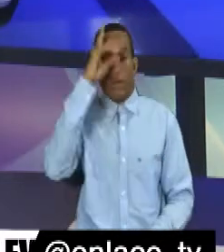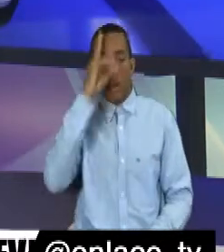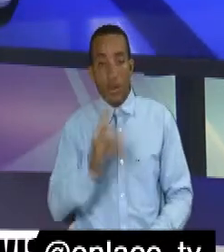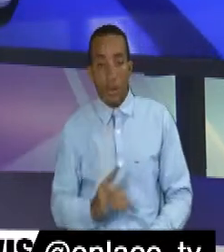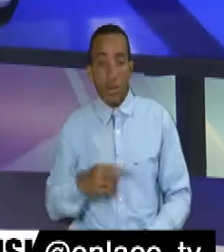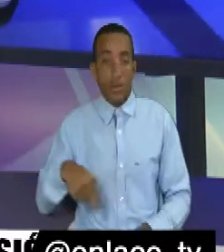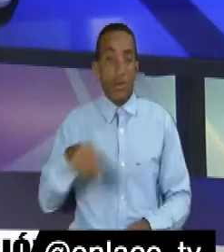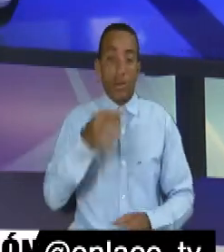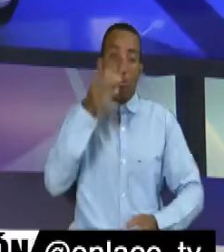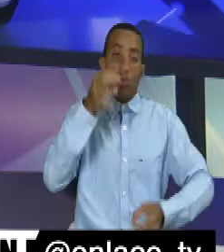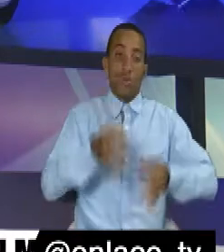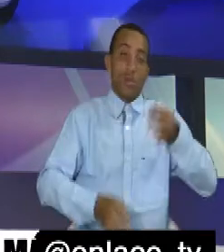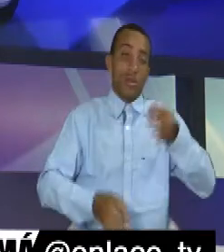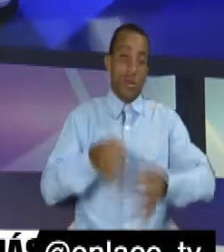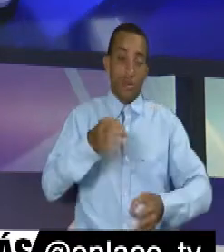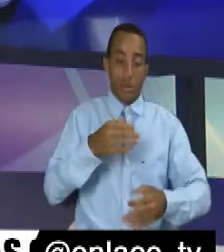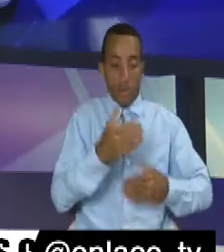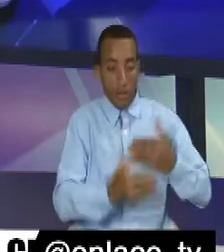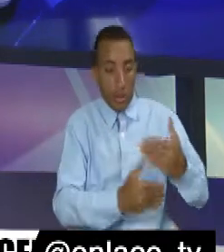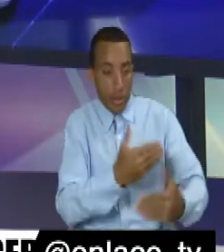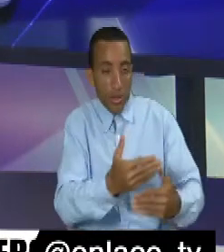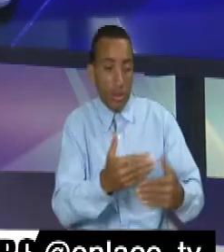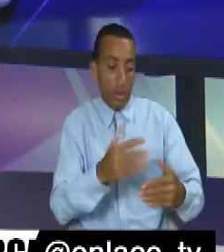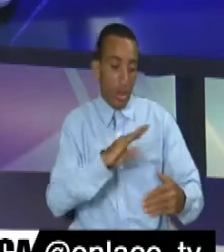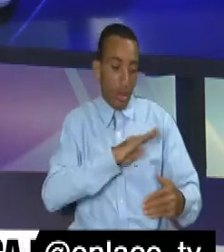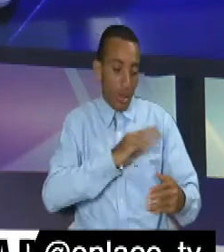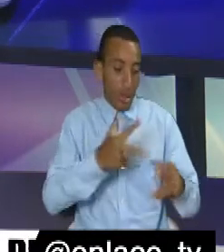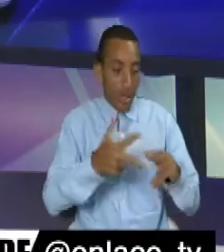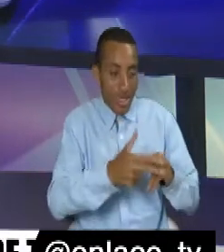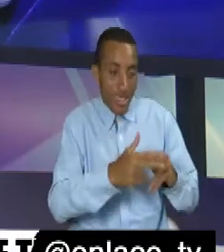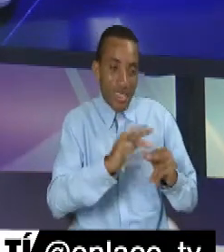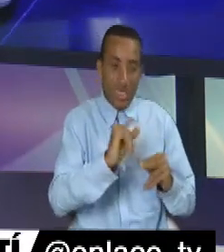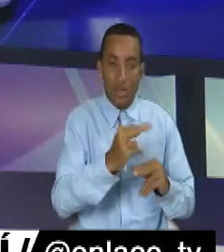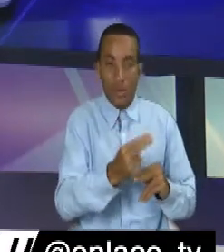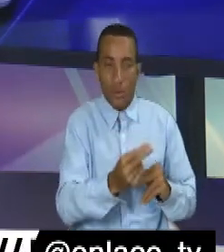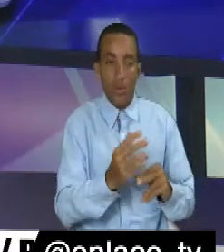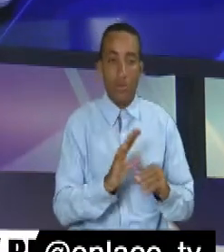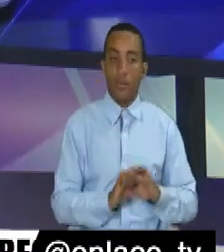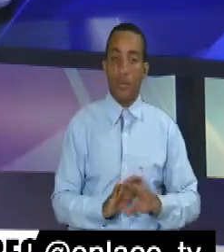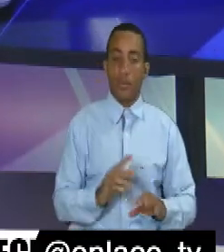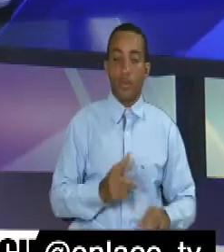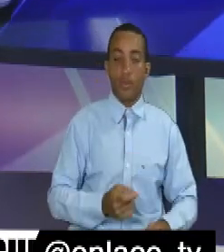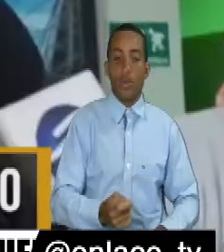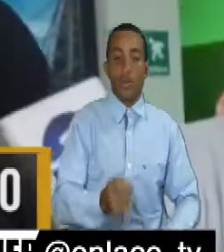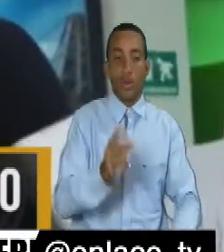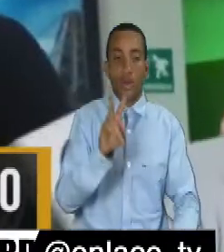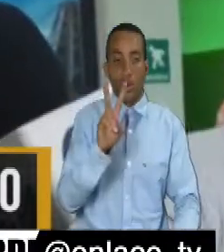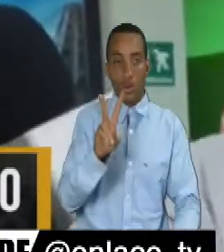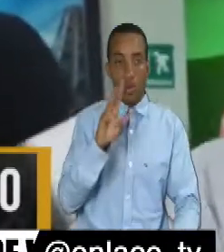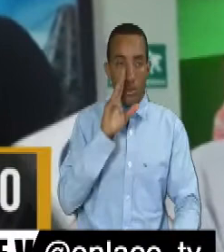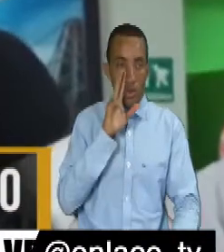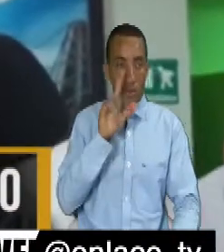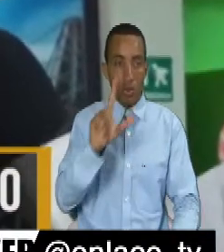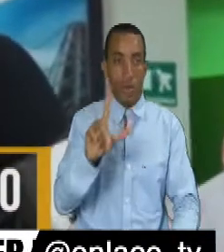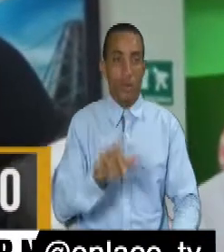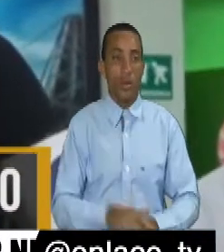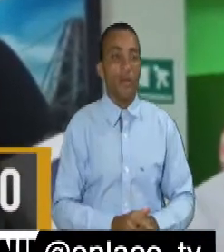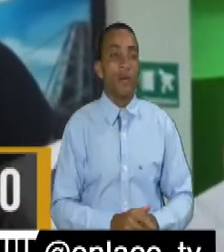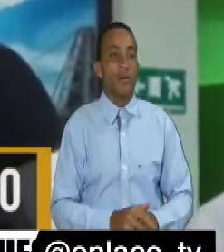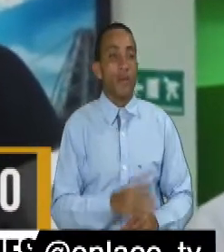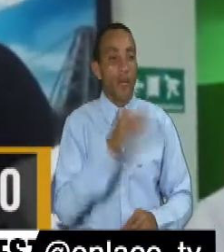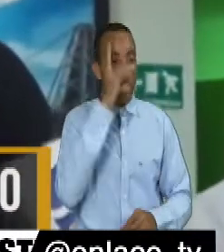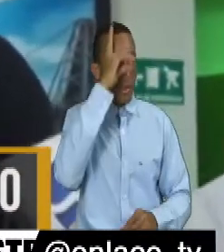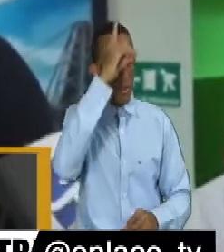con respecto al proceso de revocatoria que se tiene previsto para el próximo 2 de julio. De las decisiones que